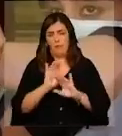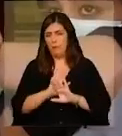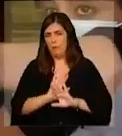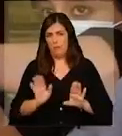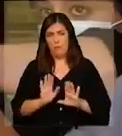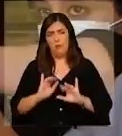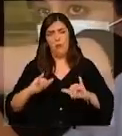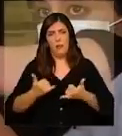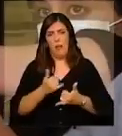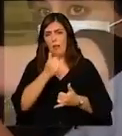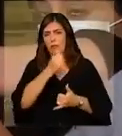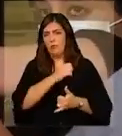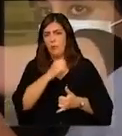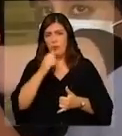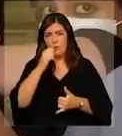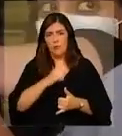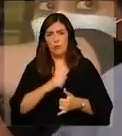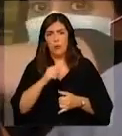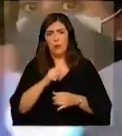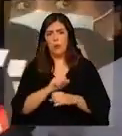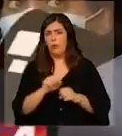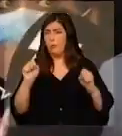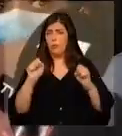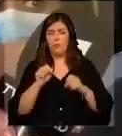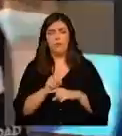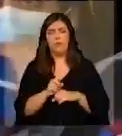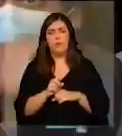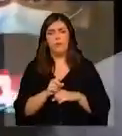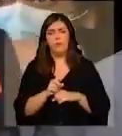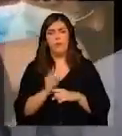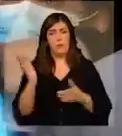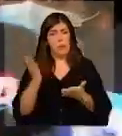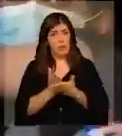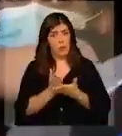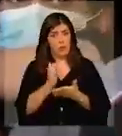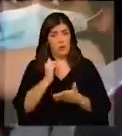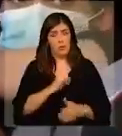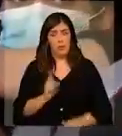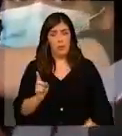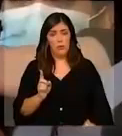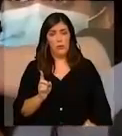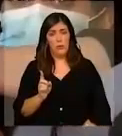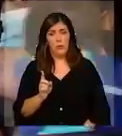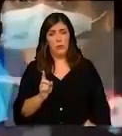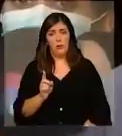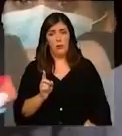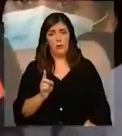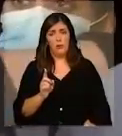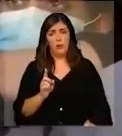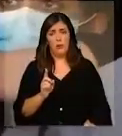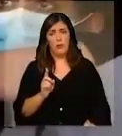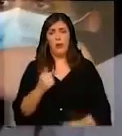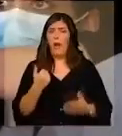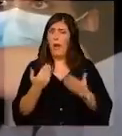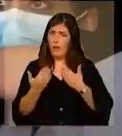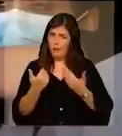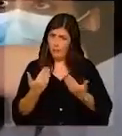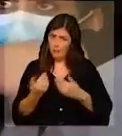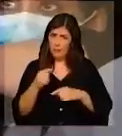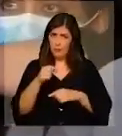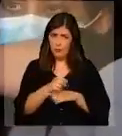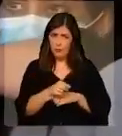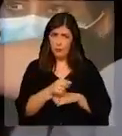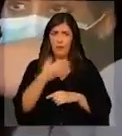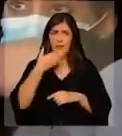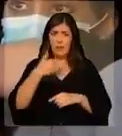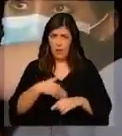se solucionó y bueno, estas cosas no pueden pasar. ¿Fue sancionado él? ¿Perdón? ¿Fue sancionada la persona que cometió este error? Hablamos con él,